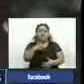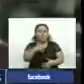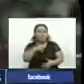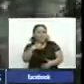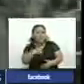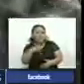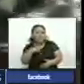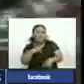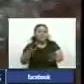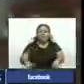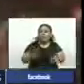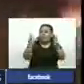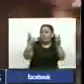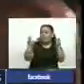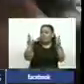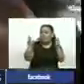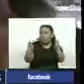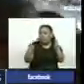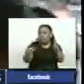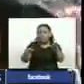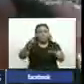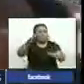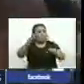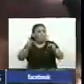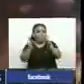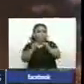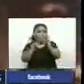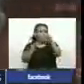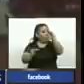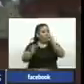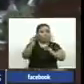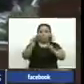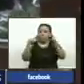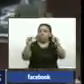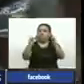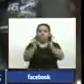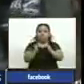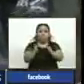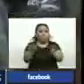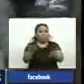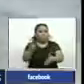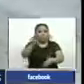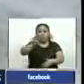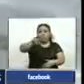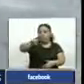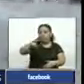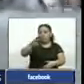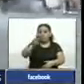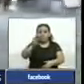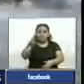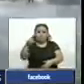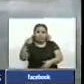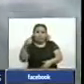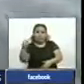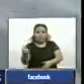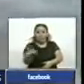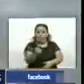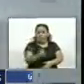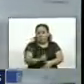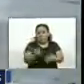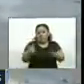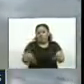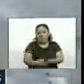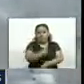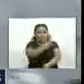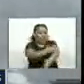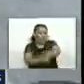sobre temas mucho más profundos de desigualdad. Se conoció, además, que 2.210 policías han resultado heridos durante las